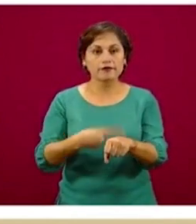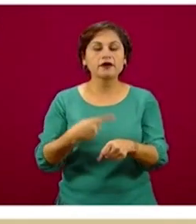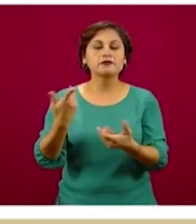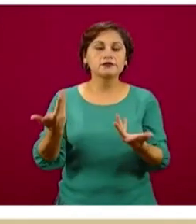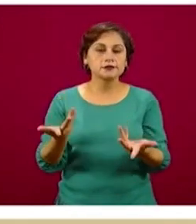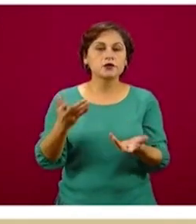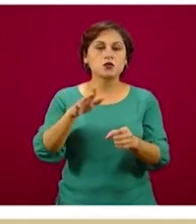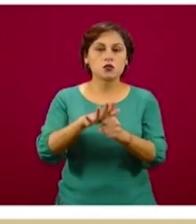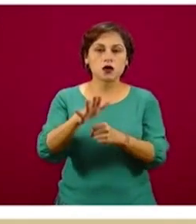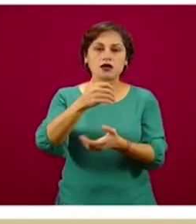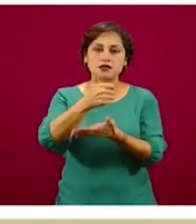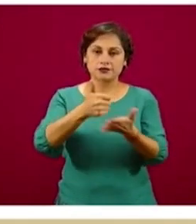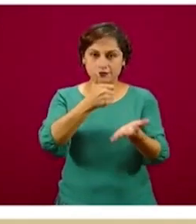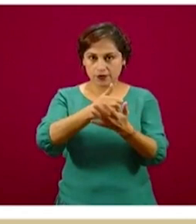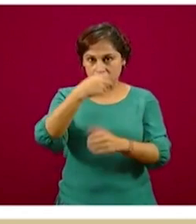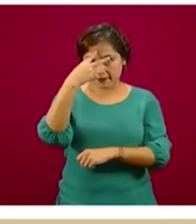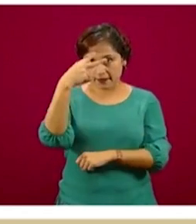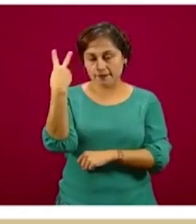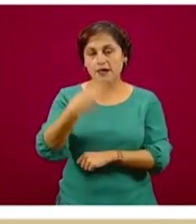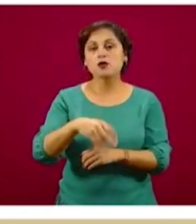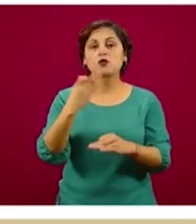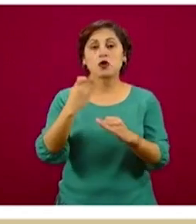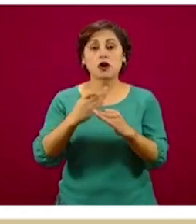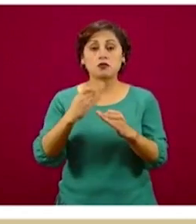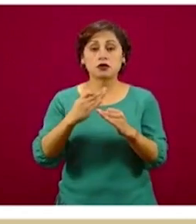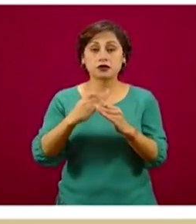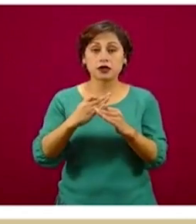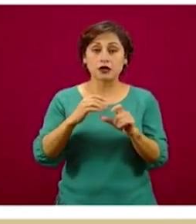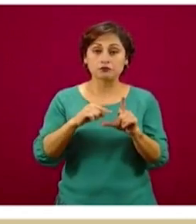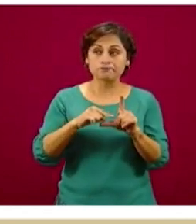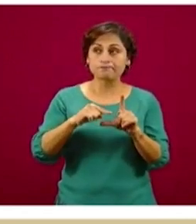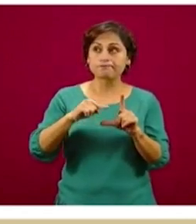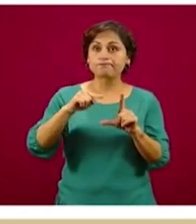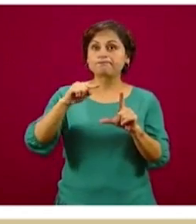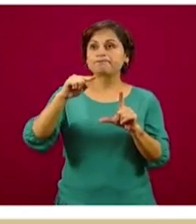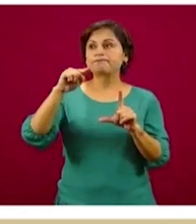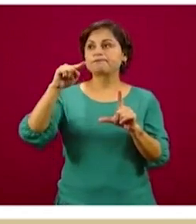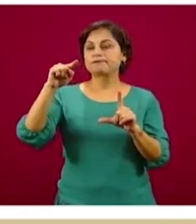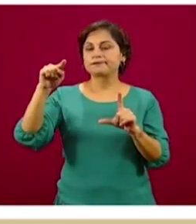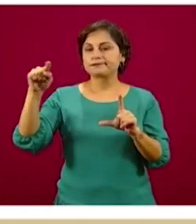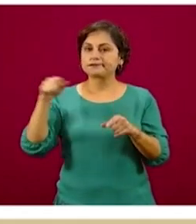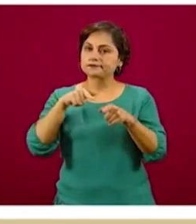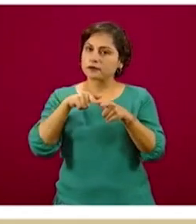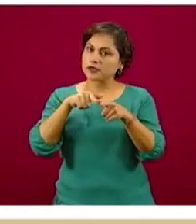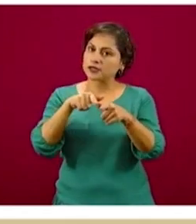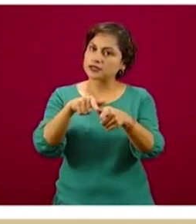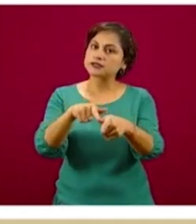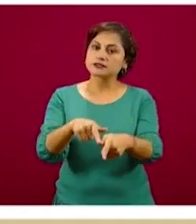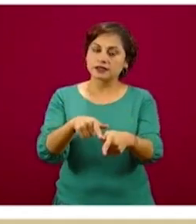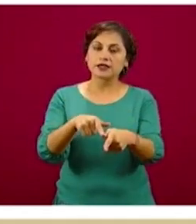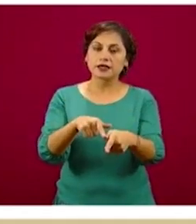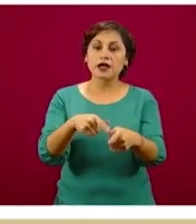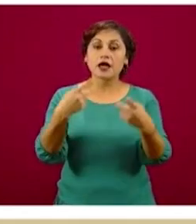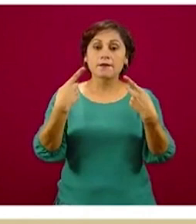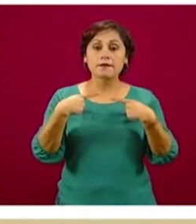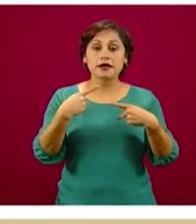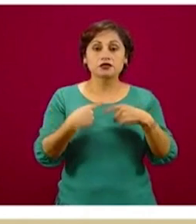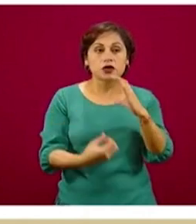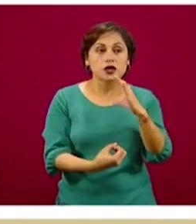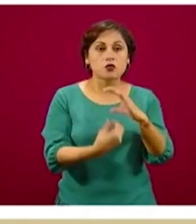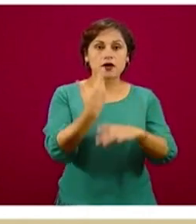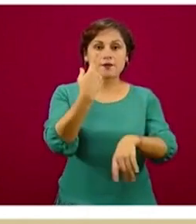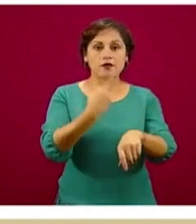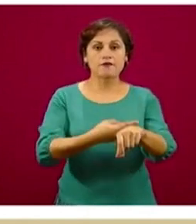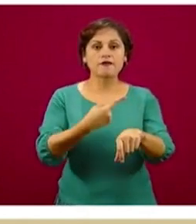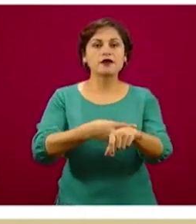la etapa de mí se está en la etapa de estabilidad en cuanto a la cantidad de casos nuevos empezará próximamente a descender